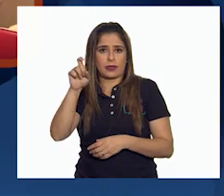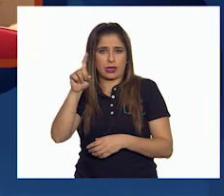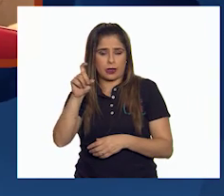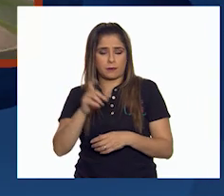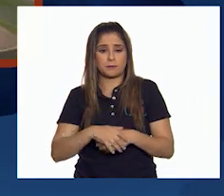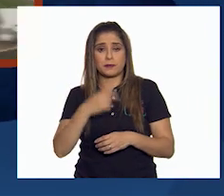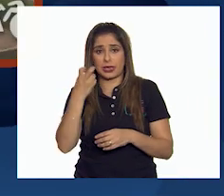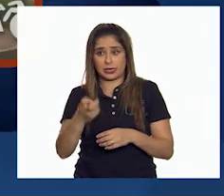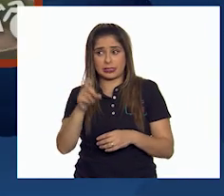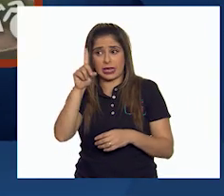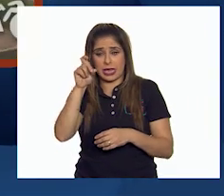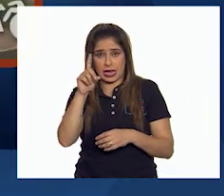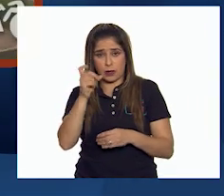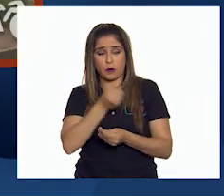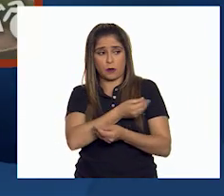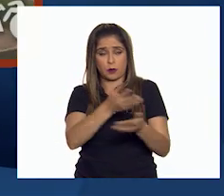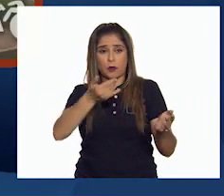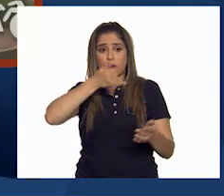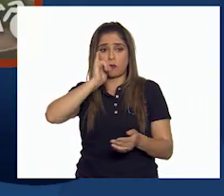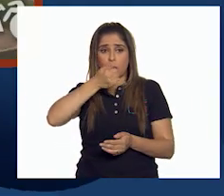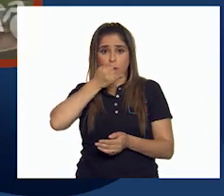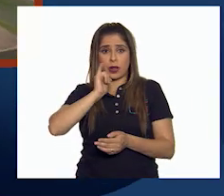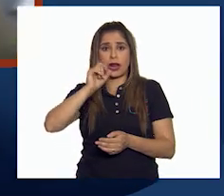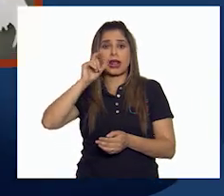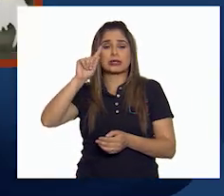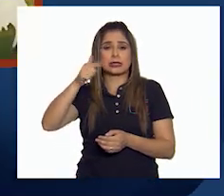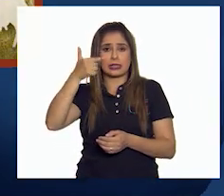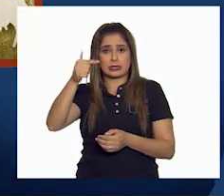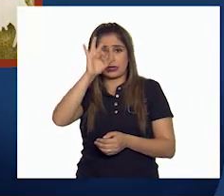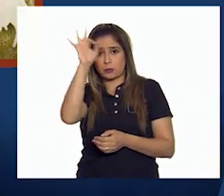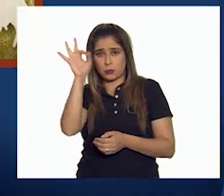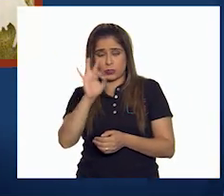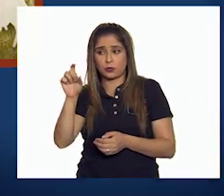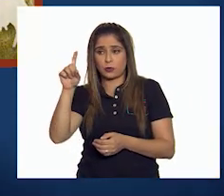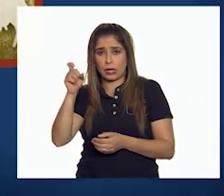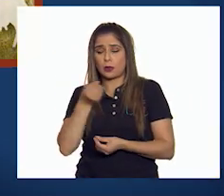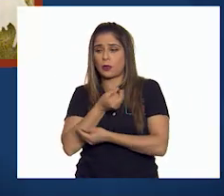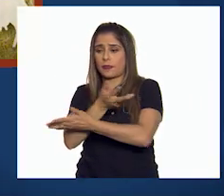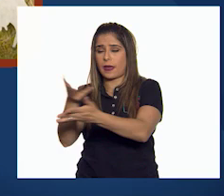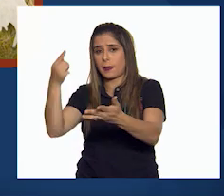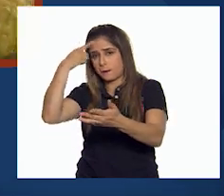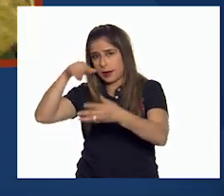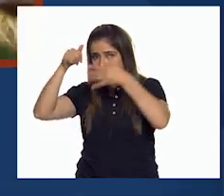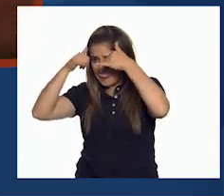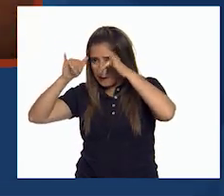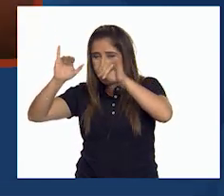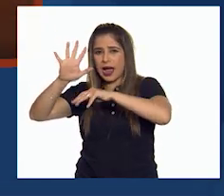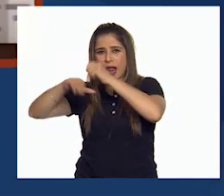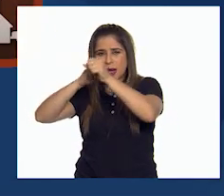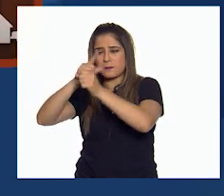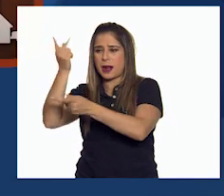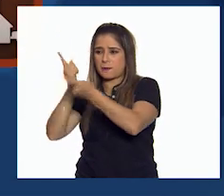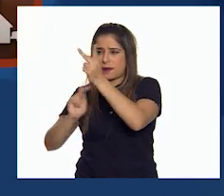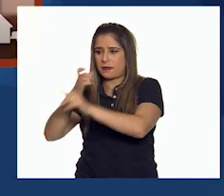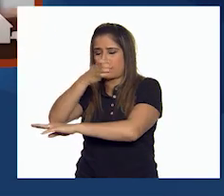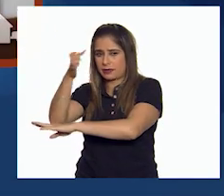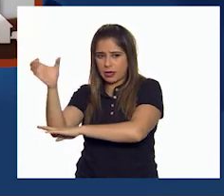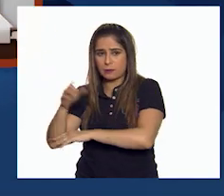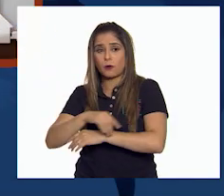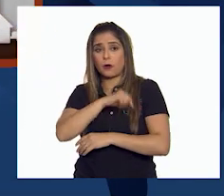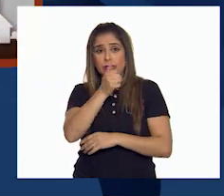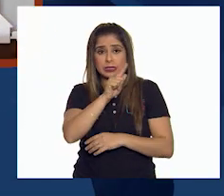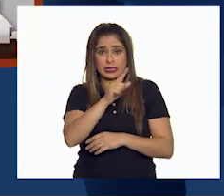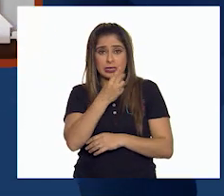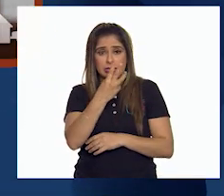agua disponible, el 77% se usa en agricultura y ganadería, 13% en abastecimiento público